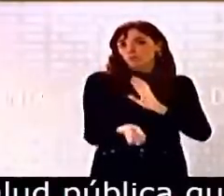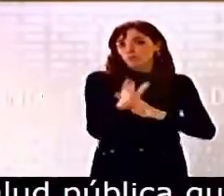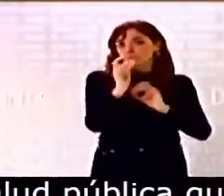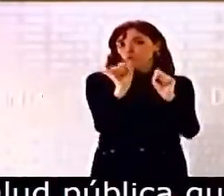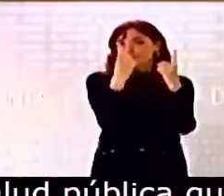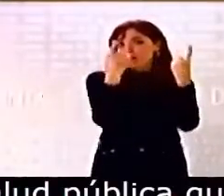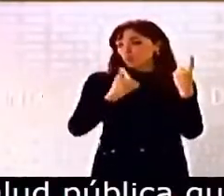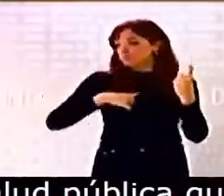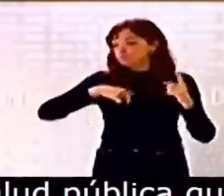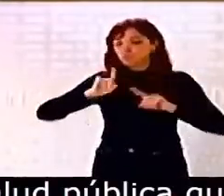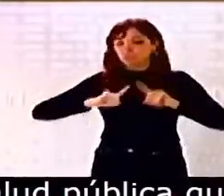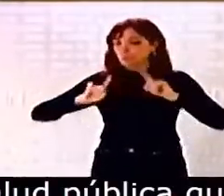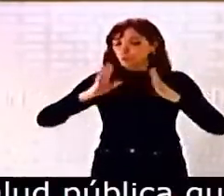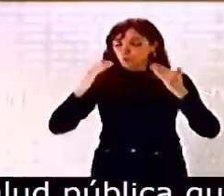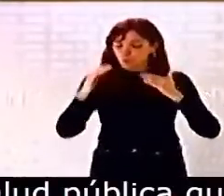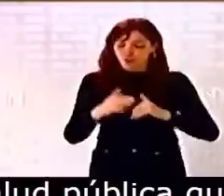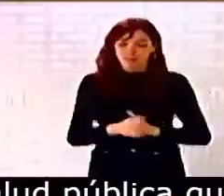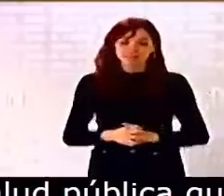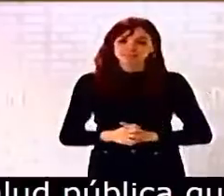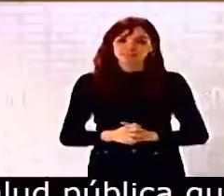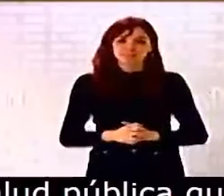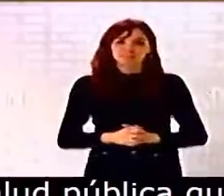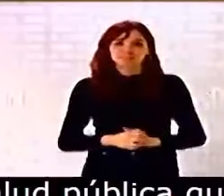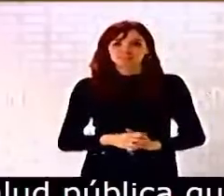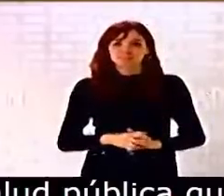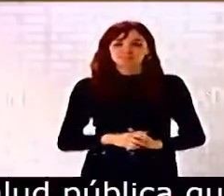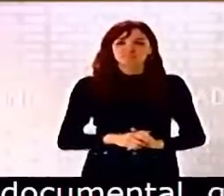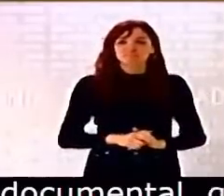no tenemos ningún problema en proponer eso.